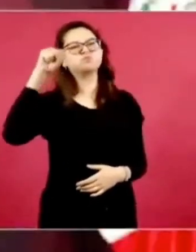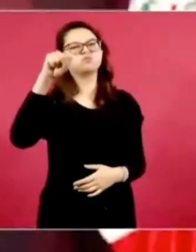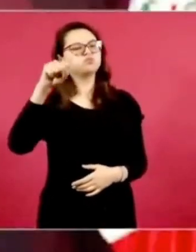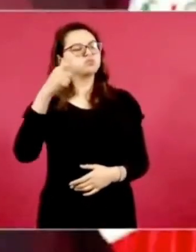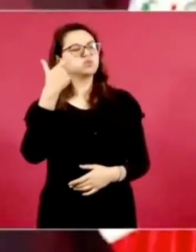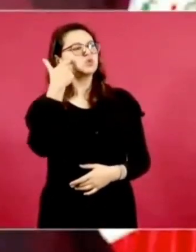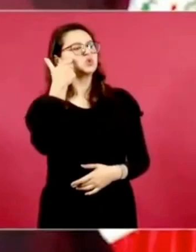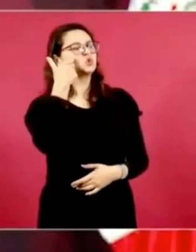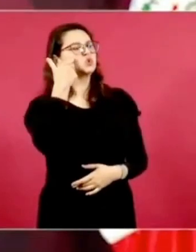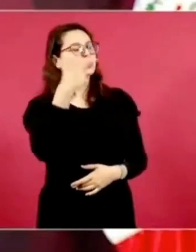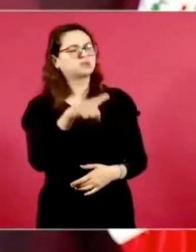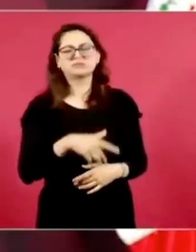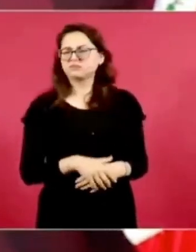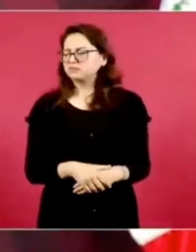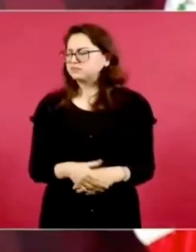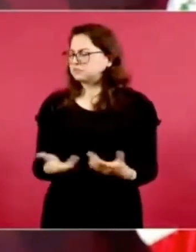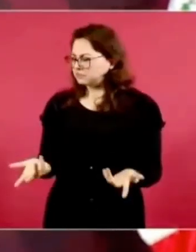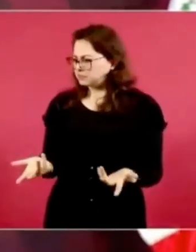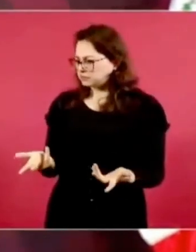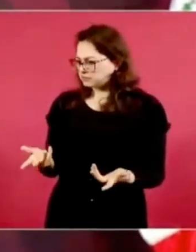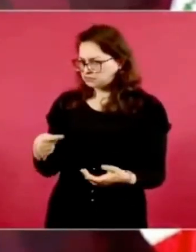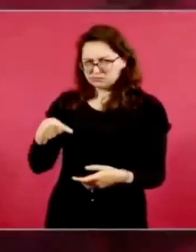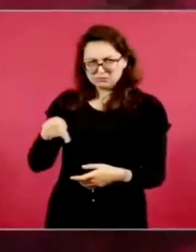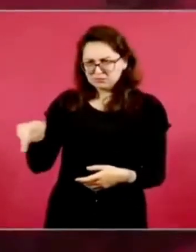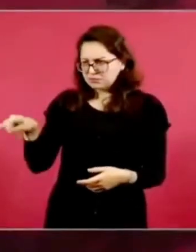Pero ¿cómo sabe que es dictadura? Sí, sí, es dictadura.